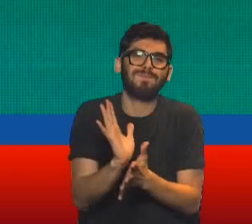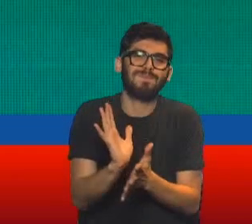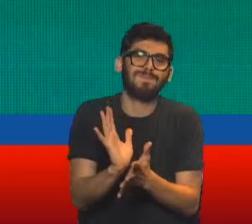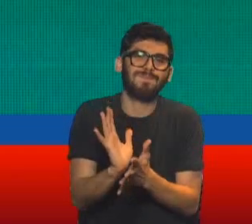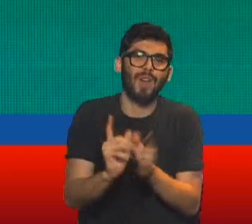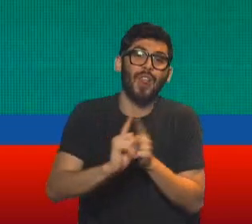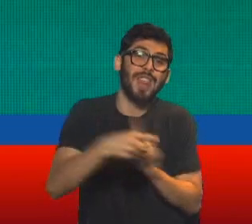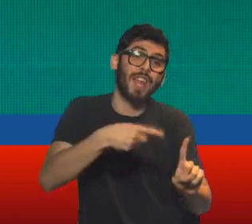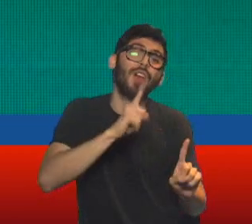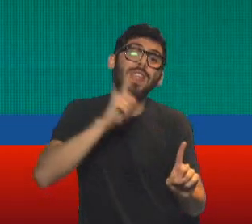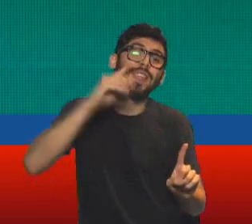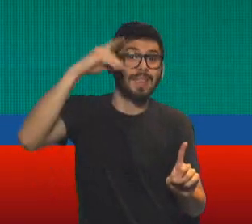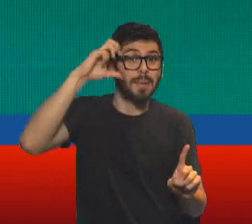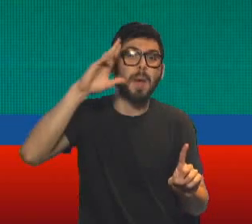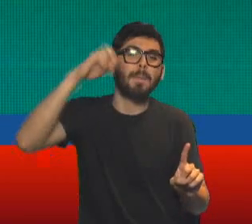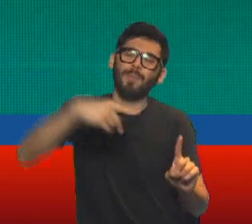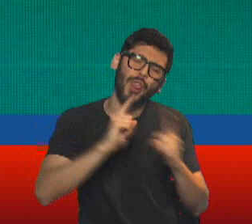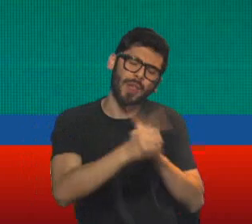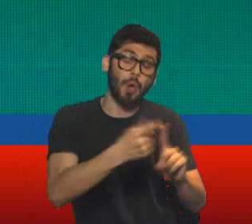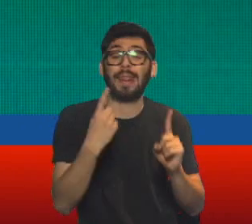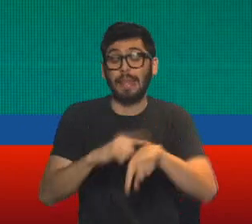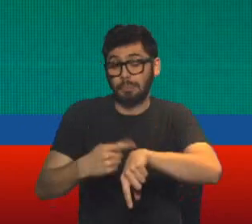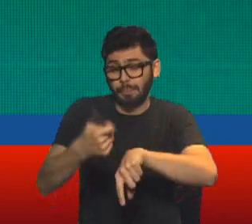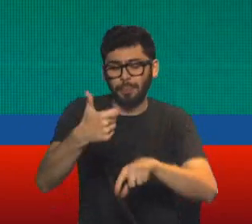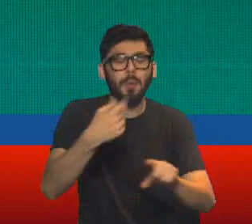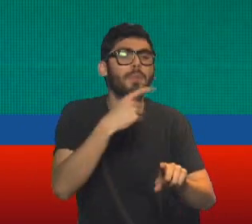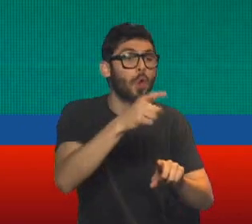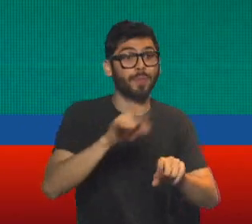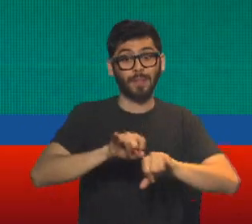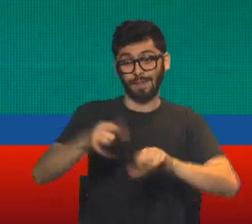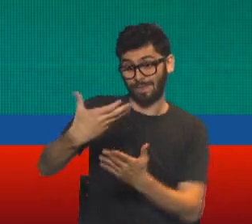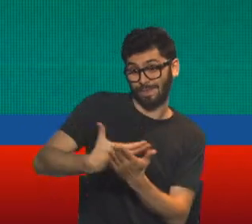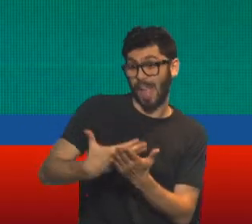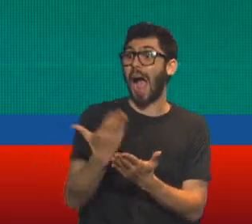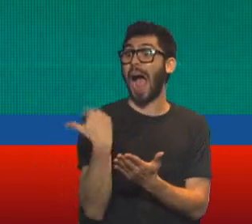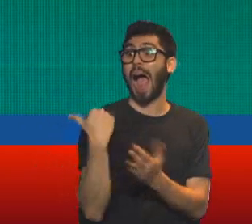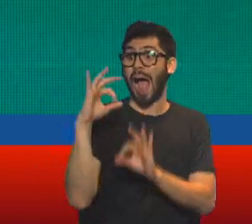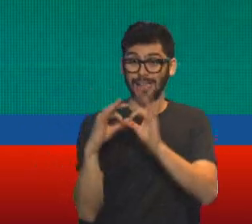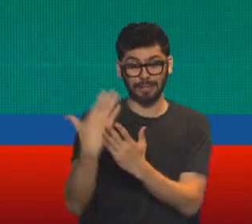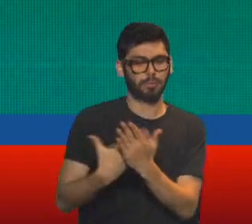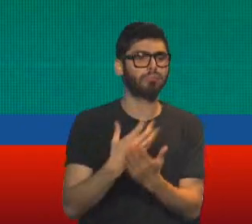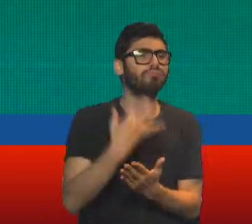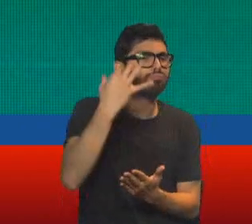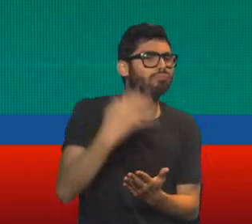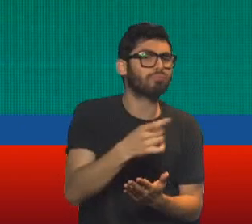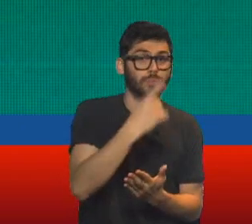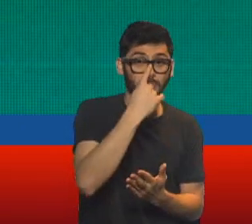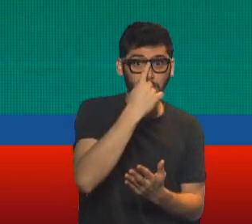muy directa con Raúl Timerman porque tenemos muy poquito tiempo. ¿Estos datos que tenemos, que vimos en el día de ayer, se trasladan